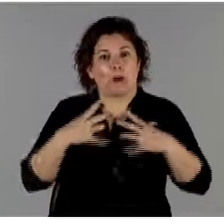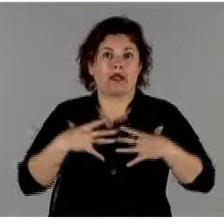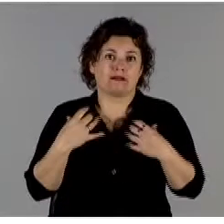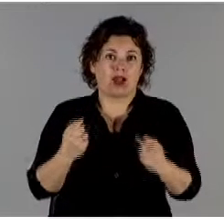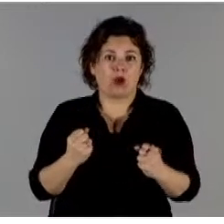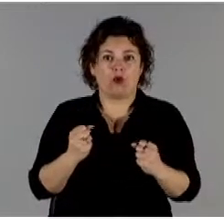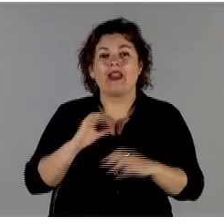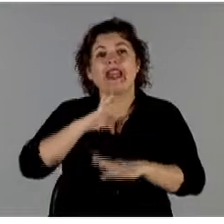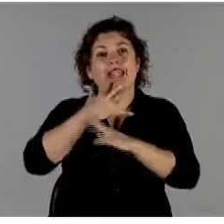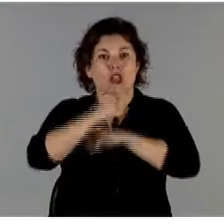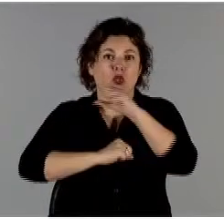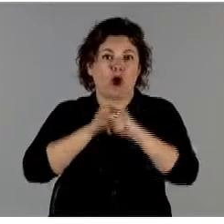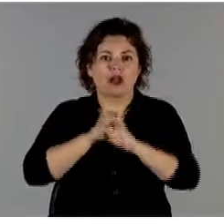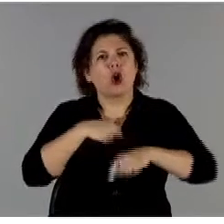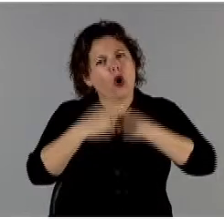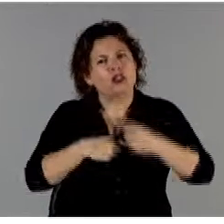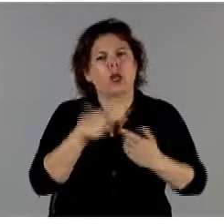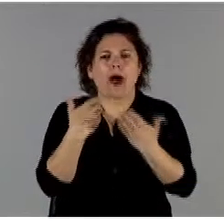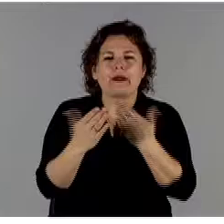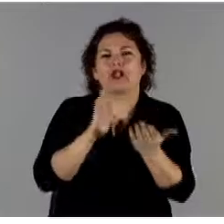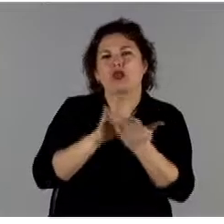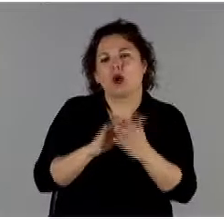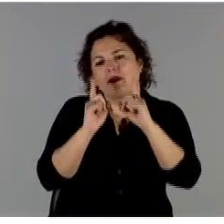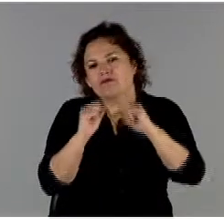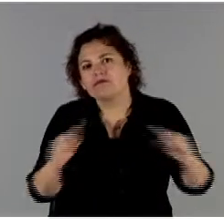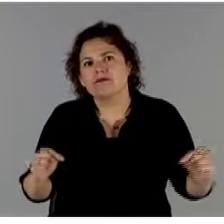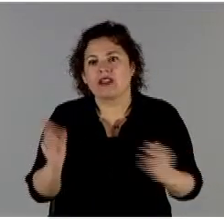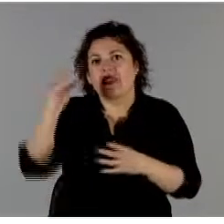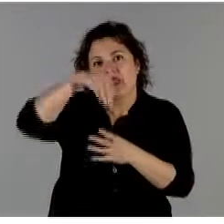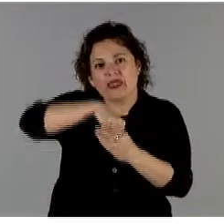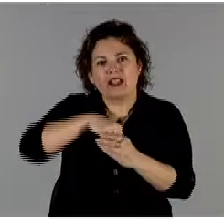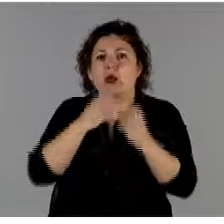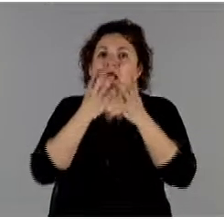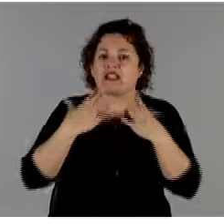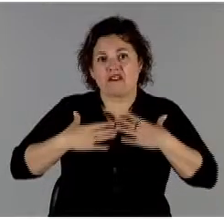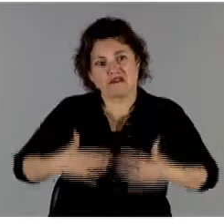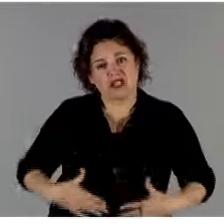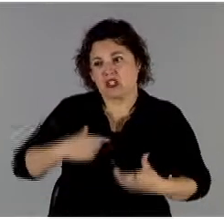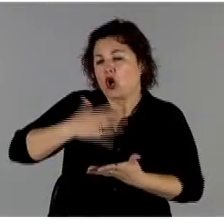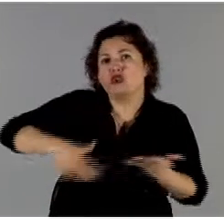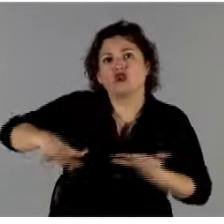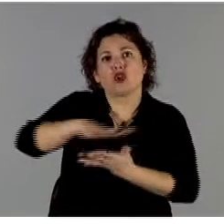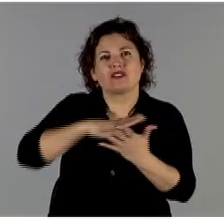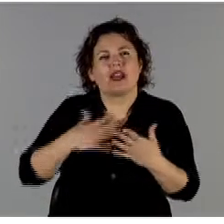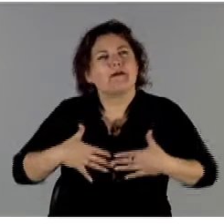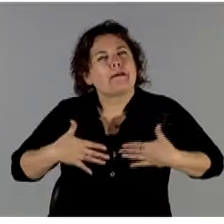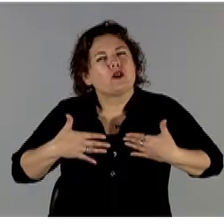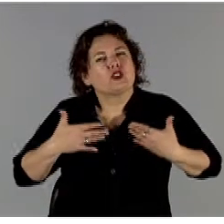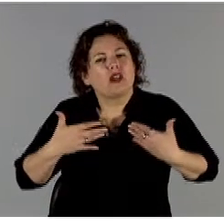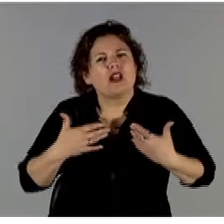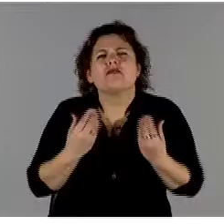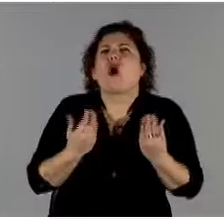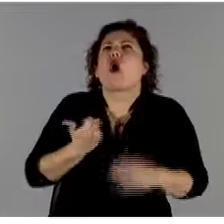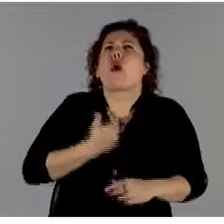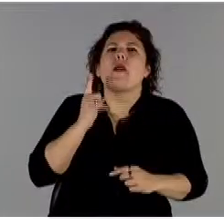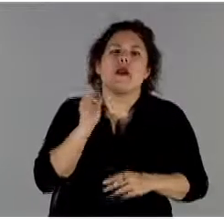nuestra salud en esta quinta temporada seguimos hablando de todos los aspectos que conforman nuestro bienestar físico social y emocional